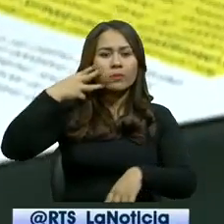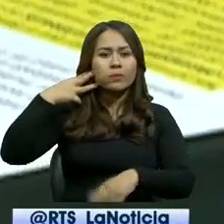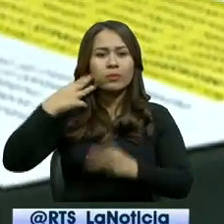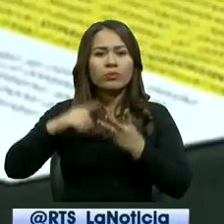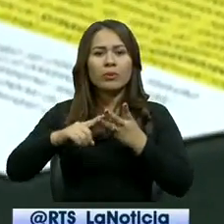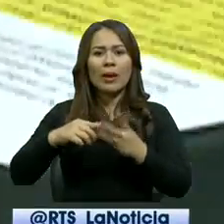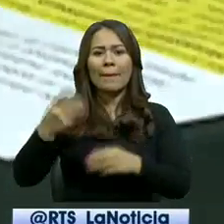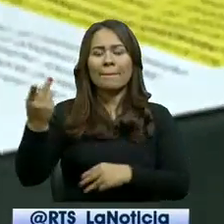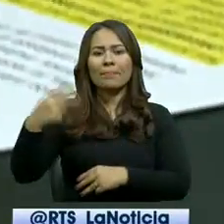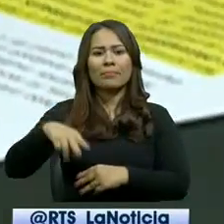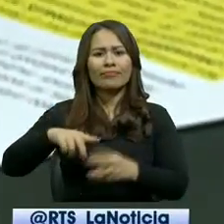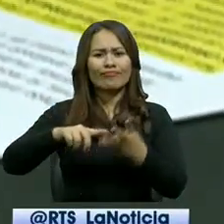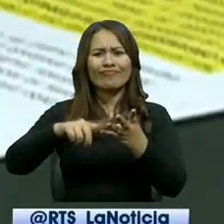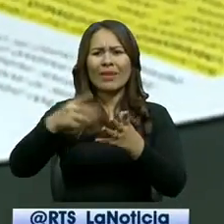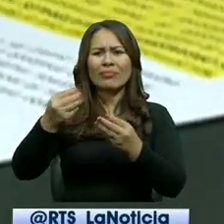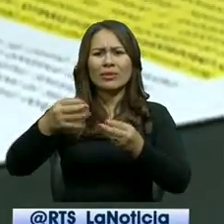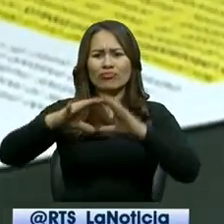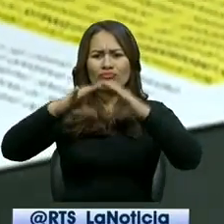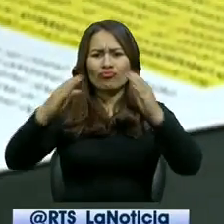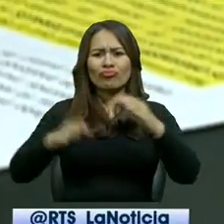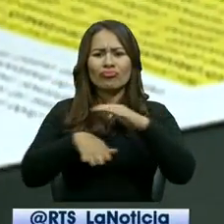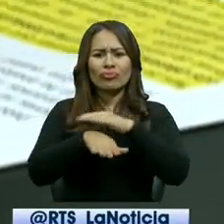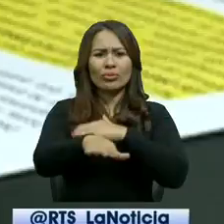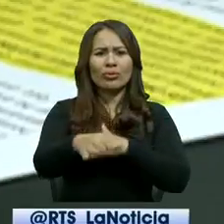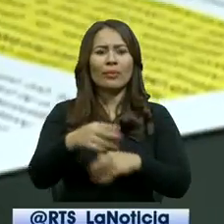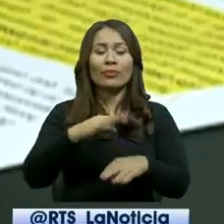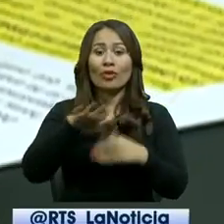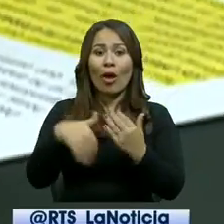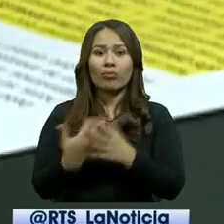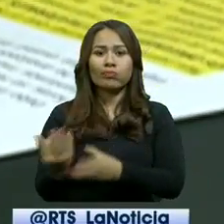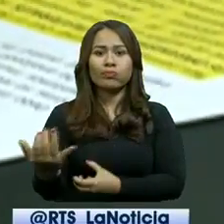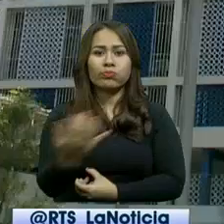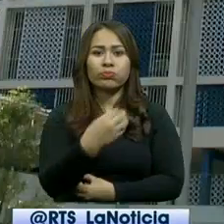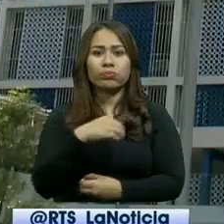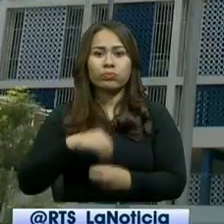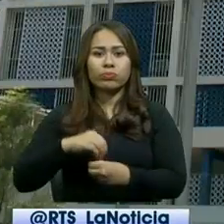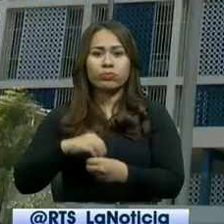del Pacífico y Acueducto La Esperanza, todos